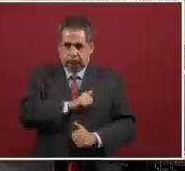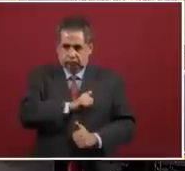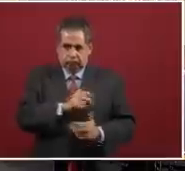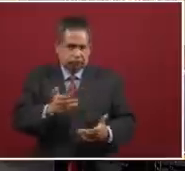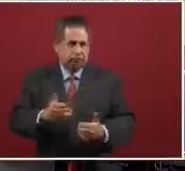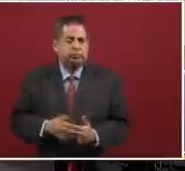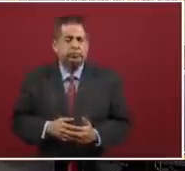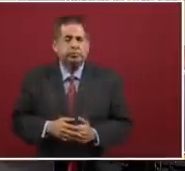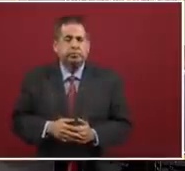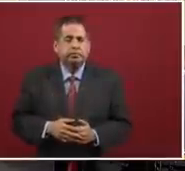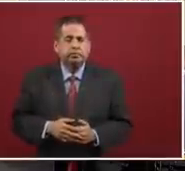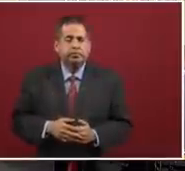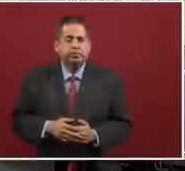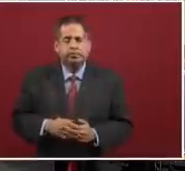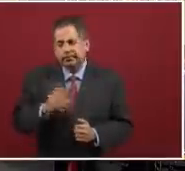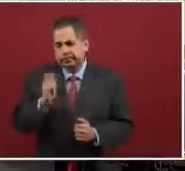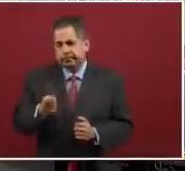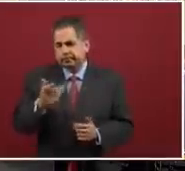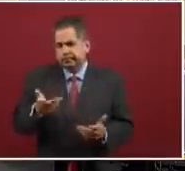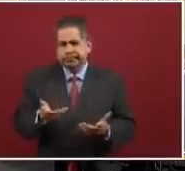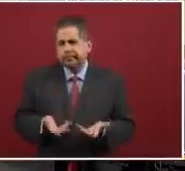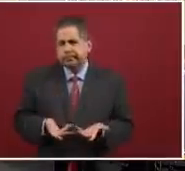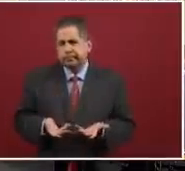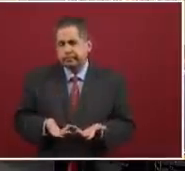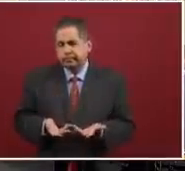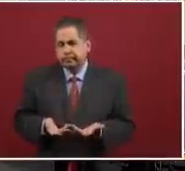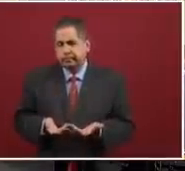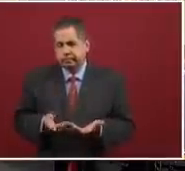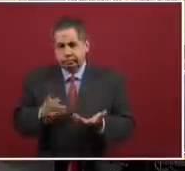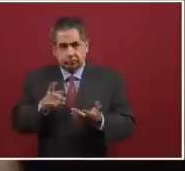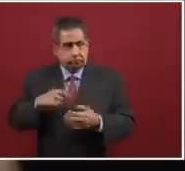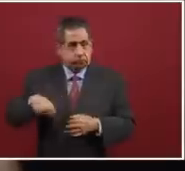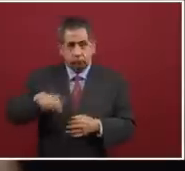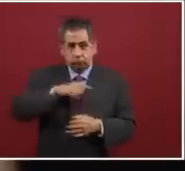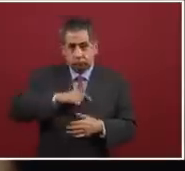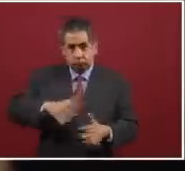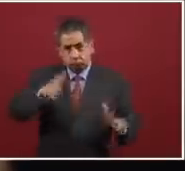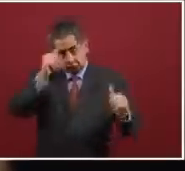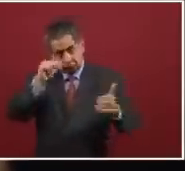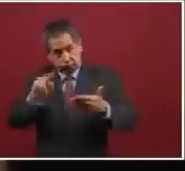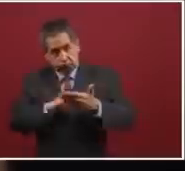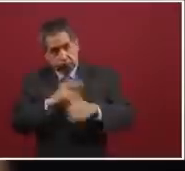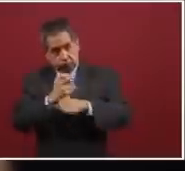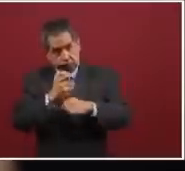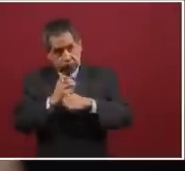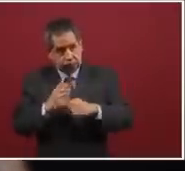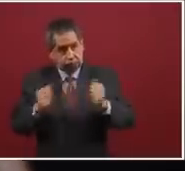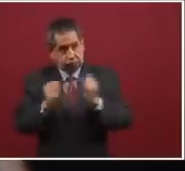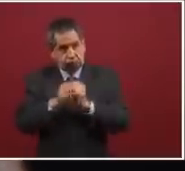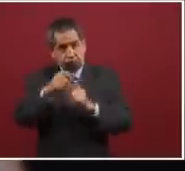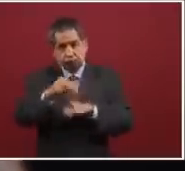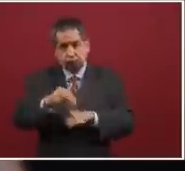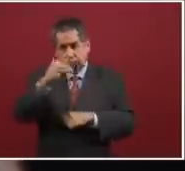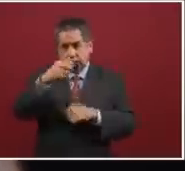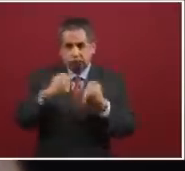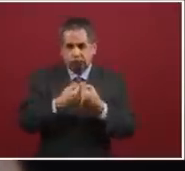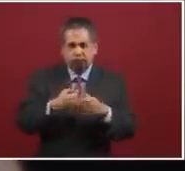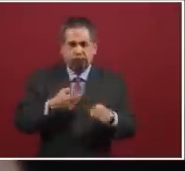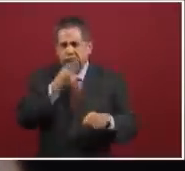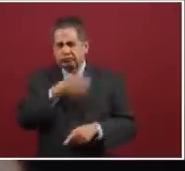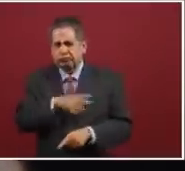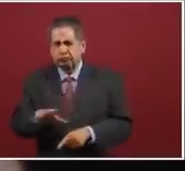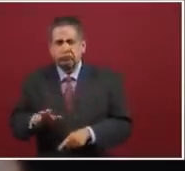sobre si esto estaba dentro del acuerdo que se firmó con Estados Unidos. Él lo negó,